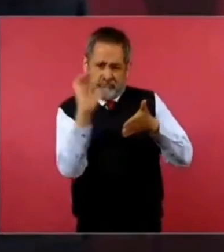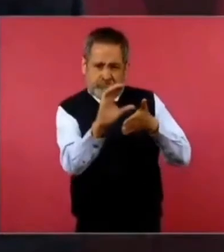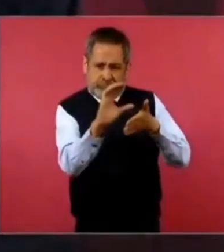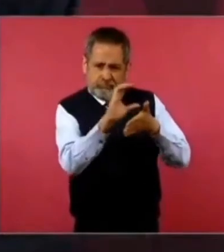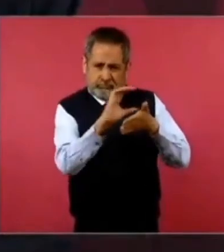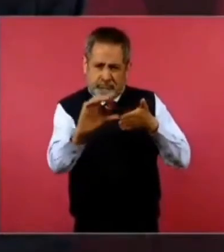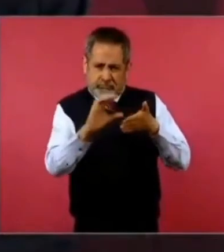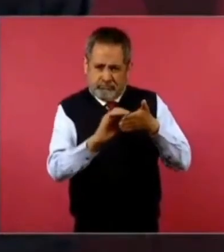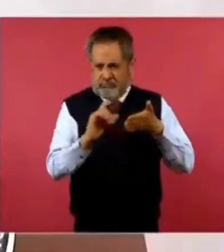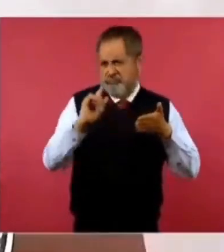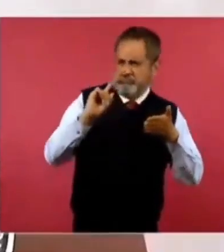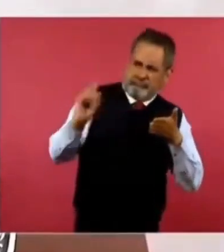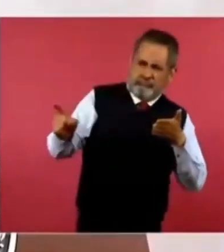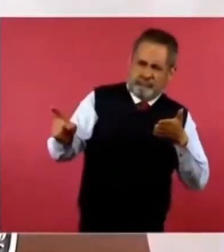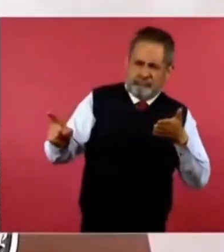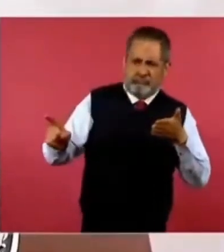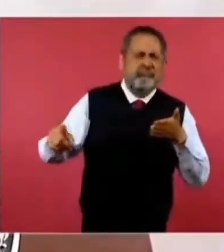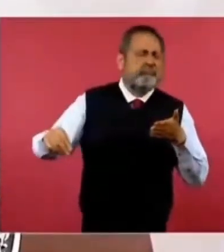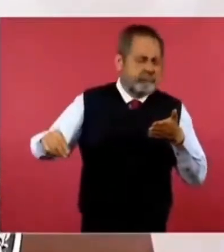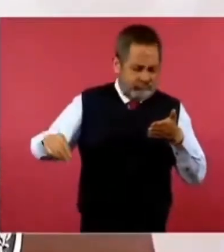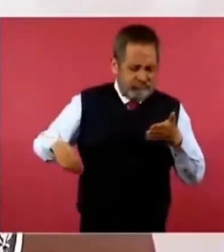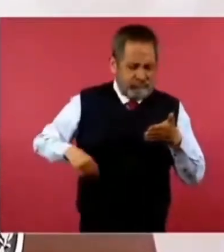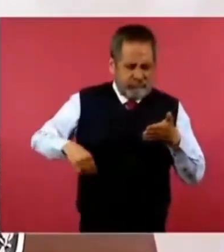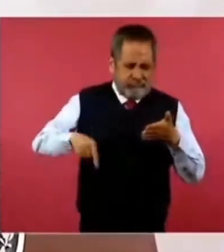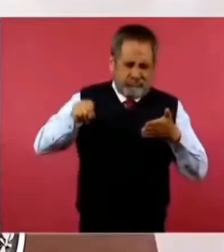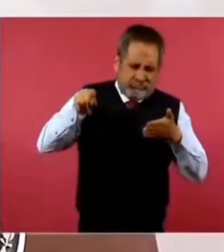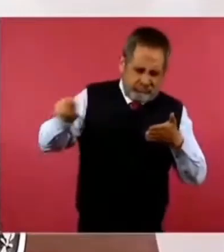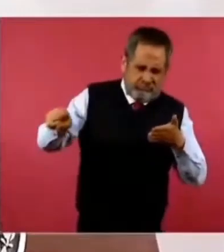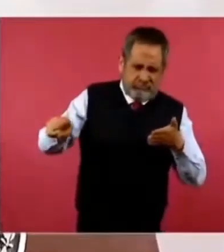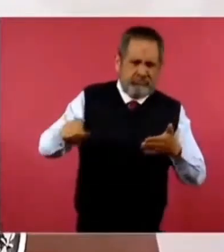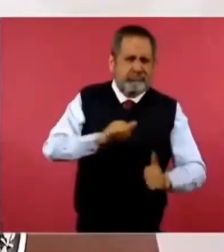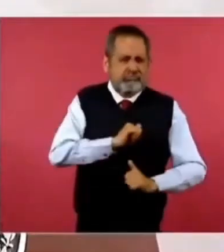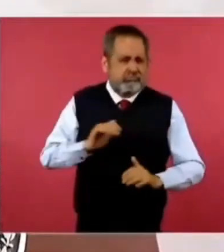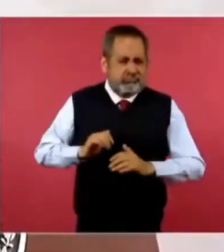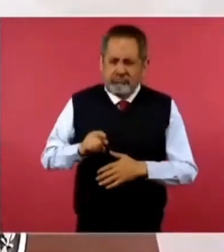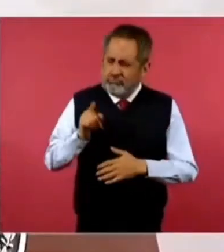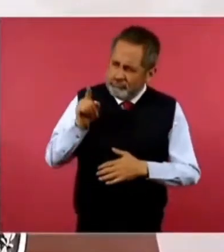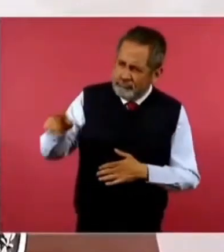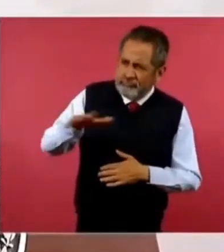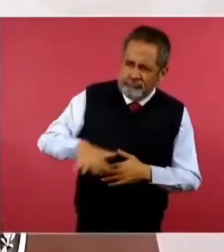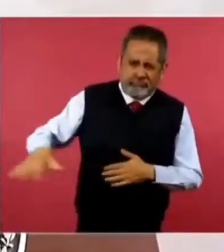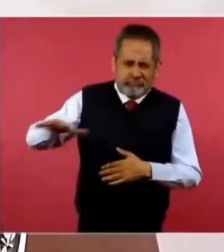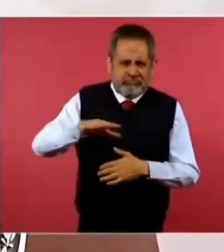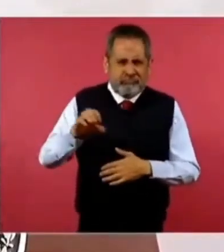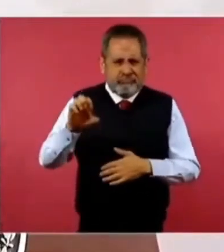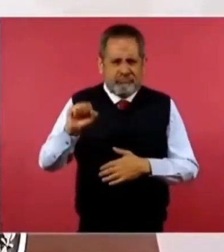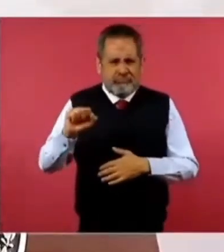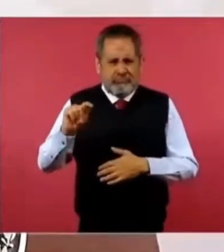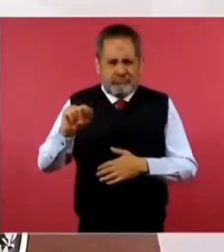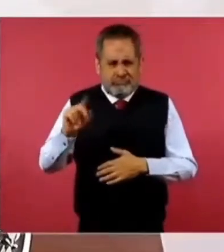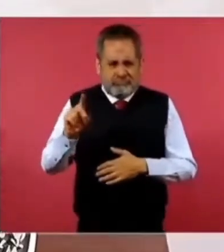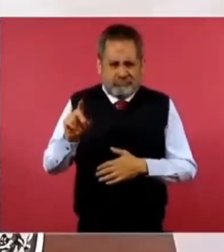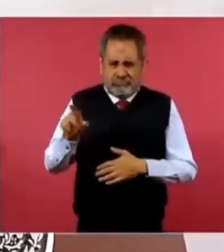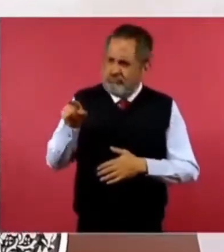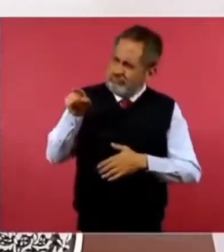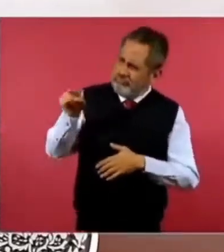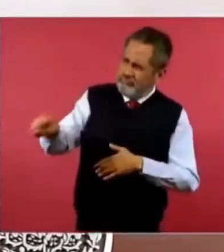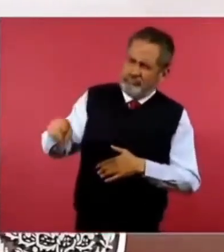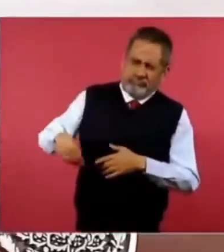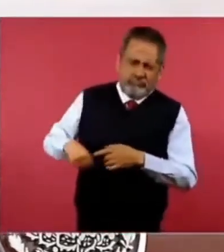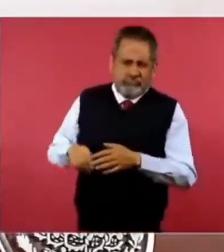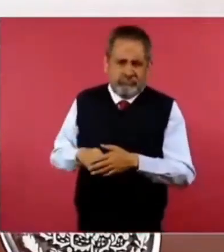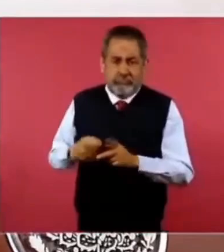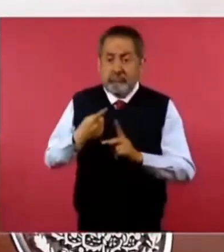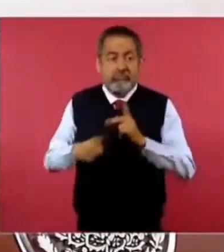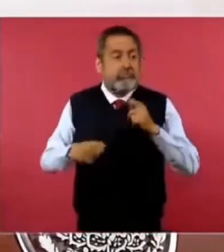y lo señala así, fue el Estado. Y a partir de ahí fue el